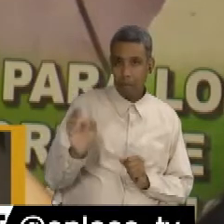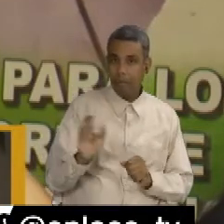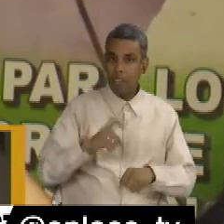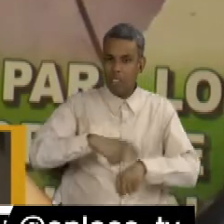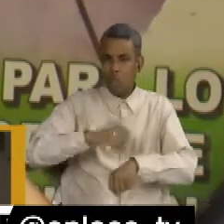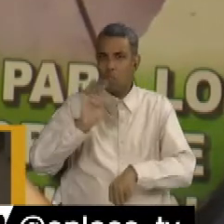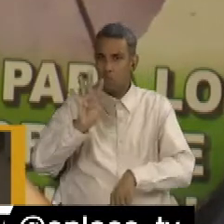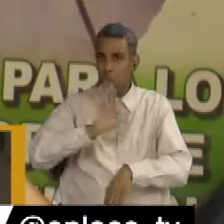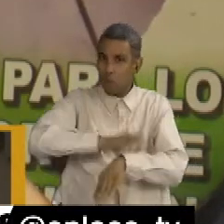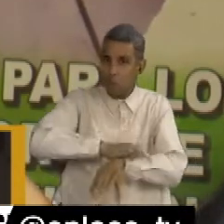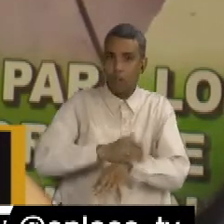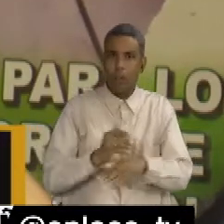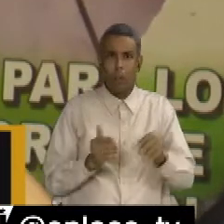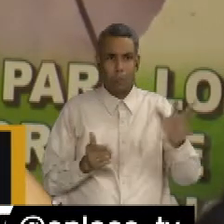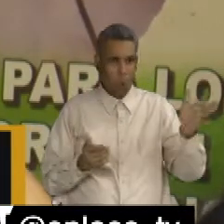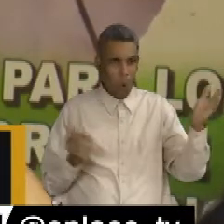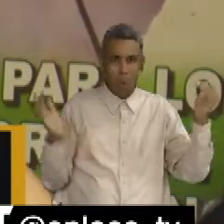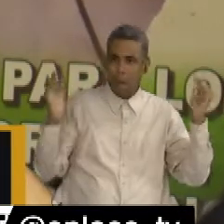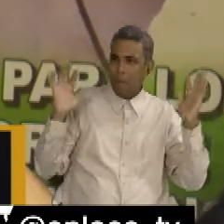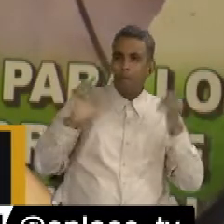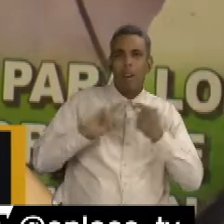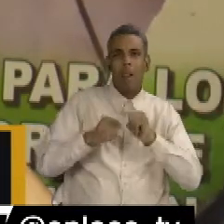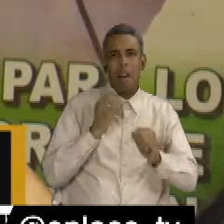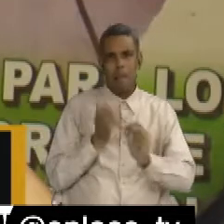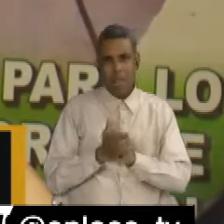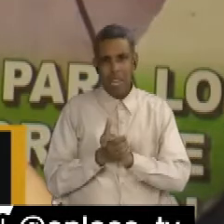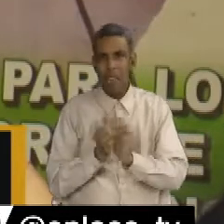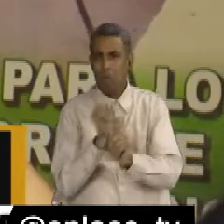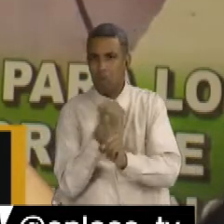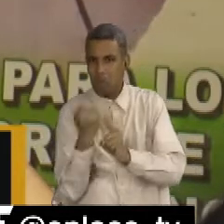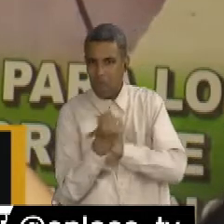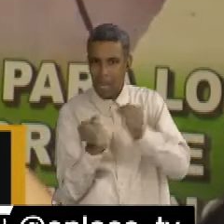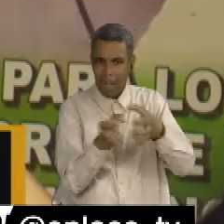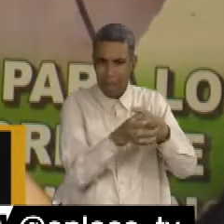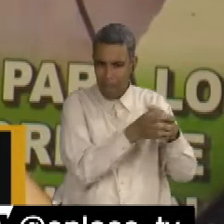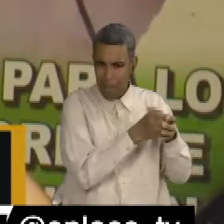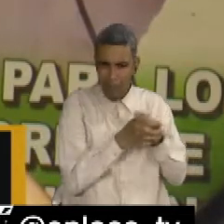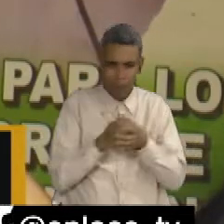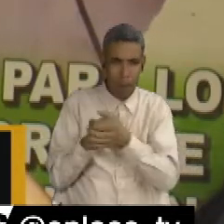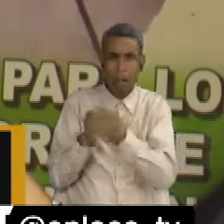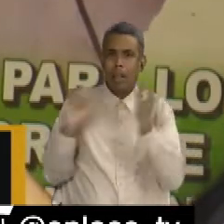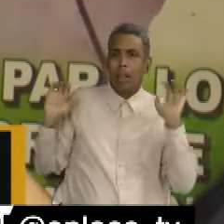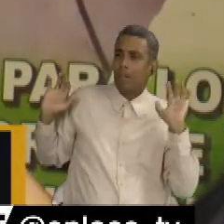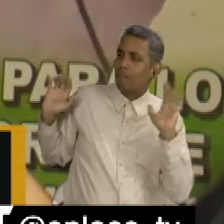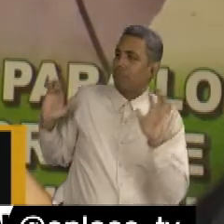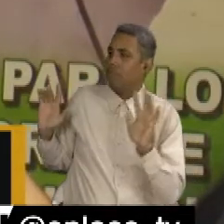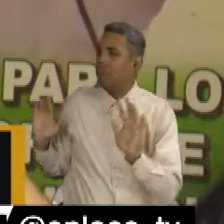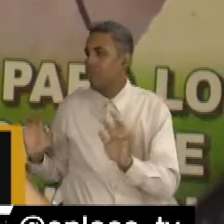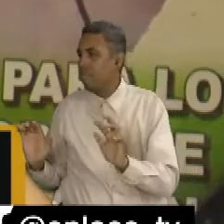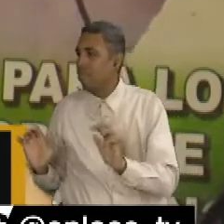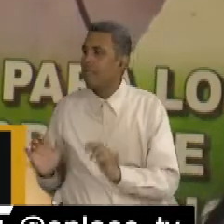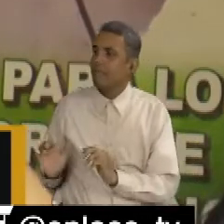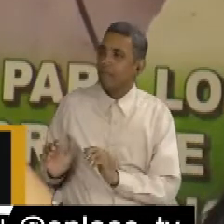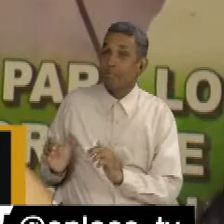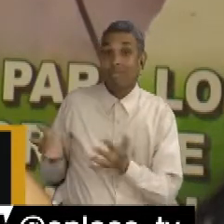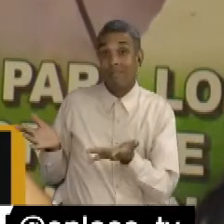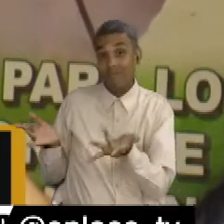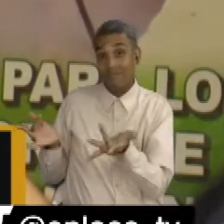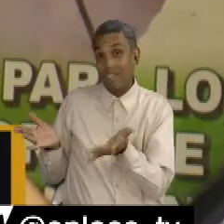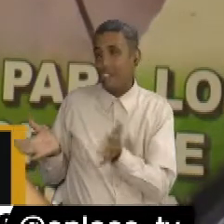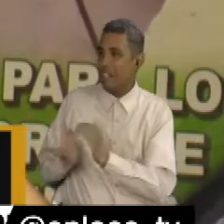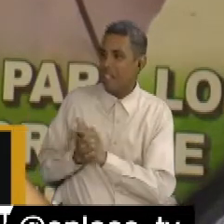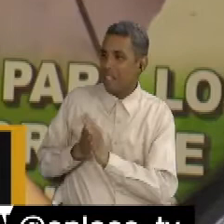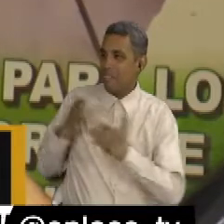vamos a estar allá recibiendo al compañero y mañana está prevista una rueda de prensa 9:30